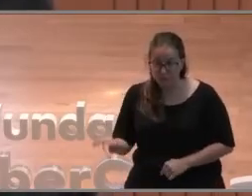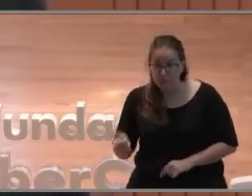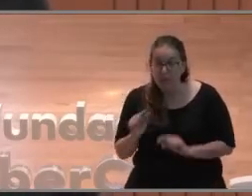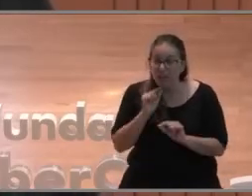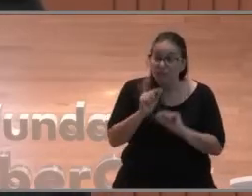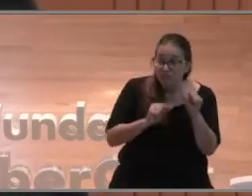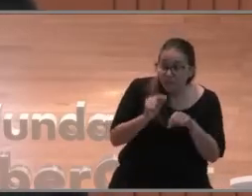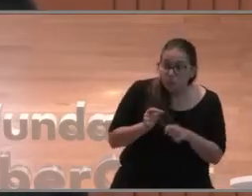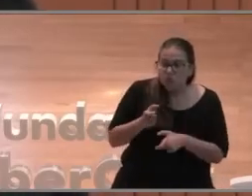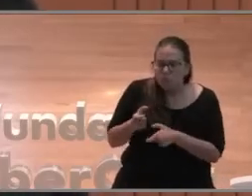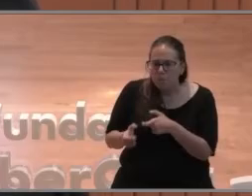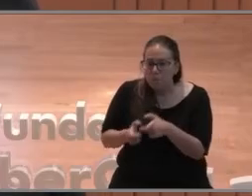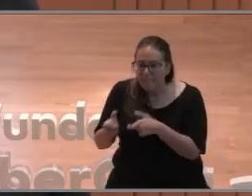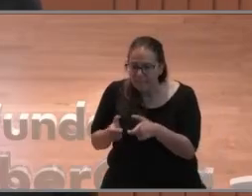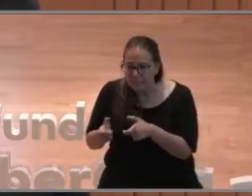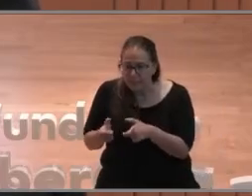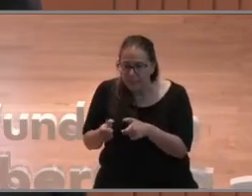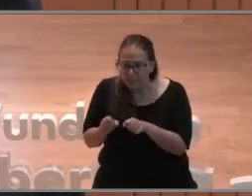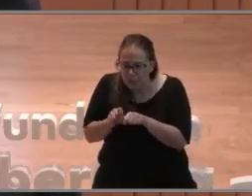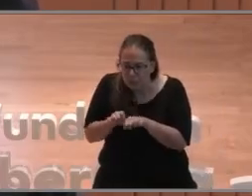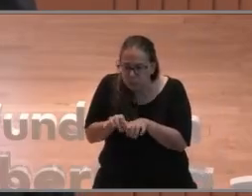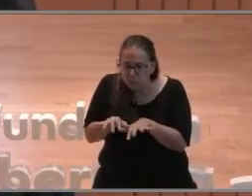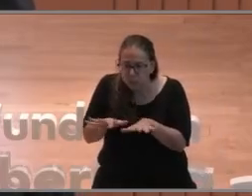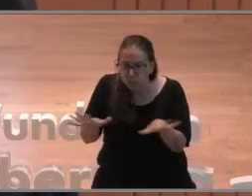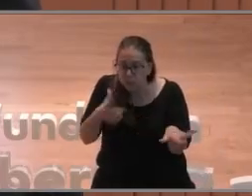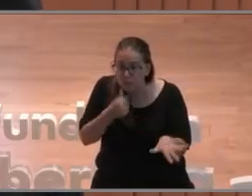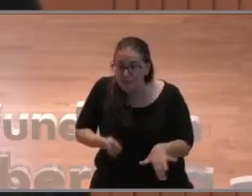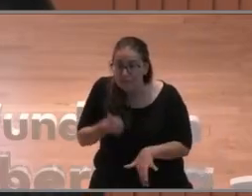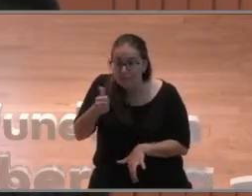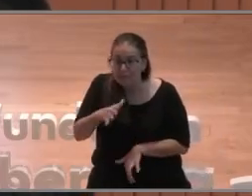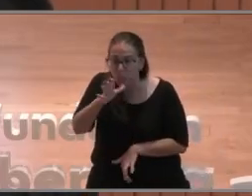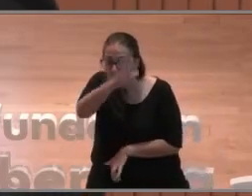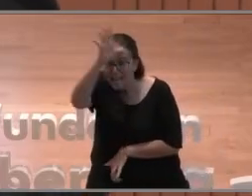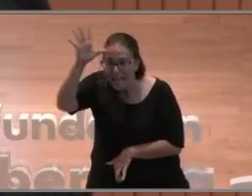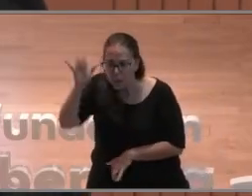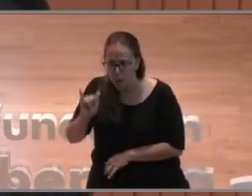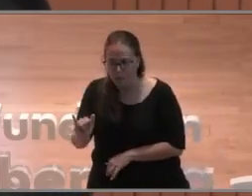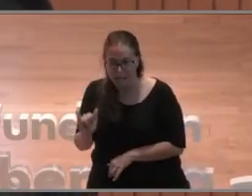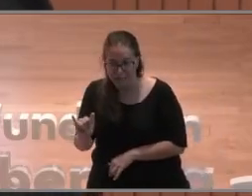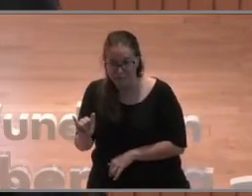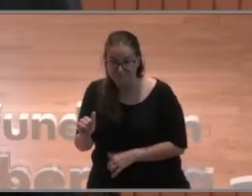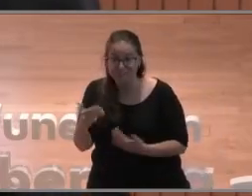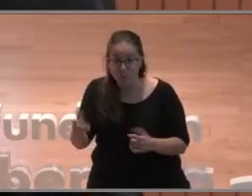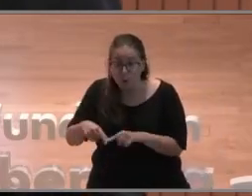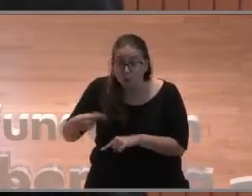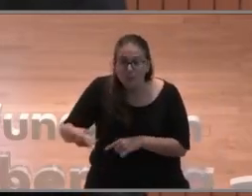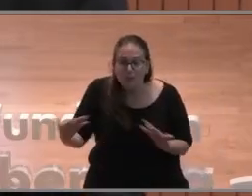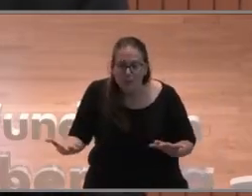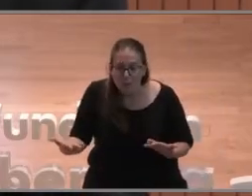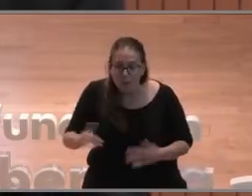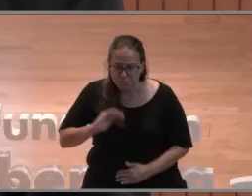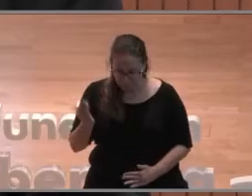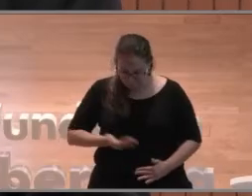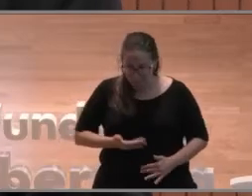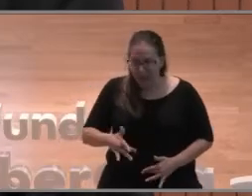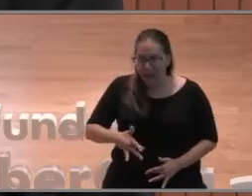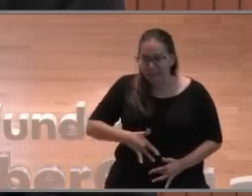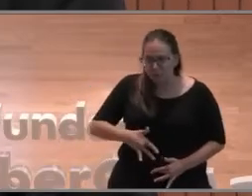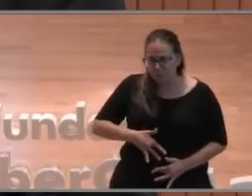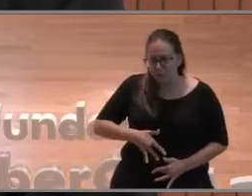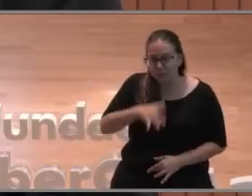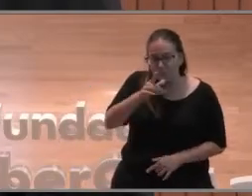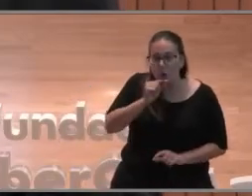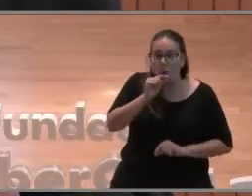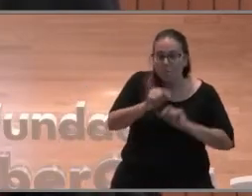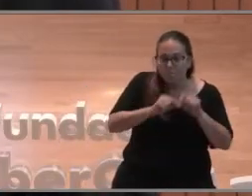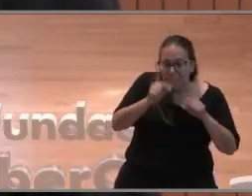decir, proliferan de una manera más sencilla, por lo tanto, es más fácil que tengamos gastroenteritis por virus, por enterovirus, por norovirus. Esas son